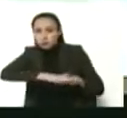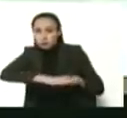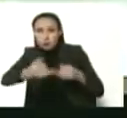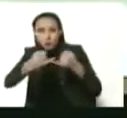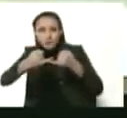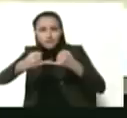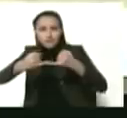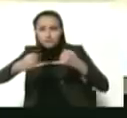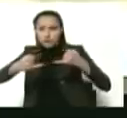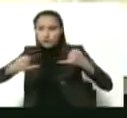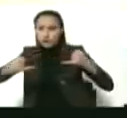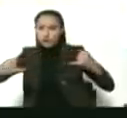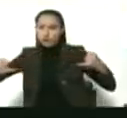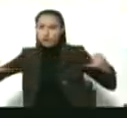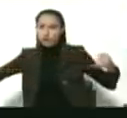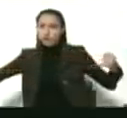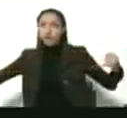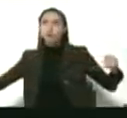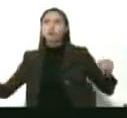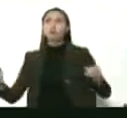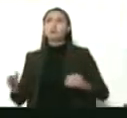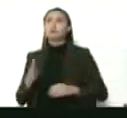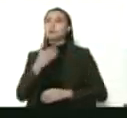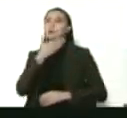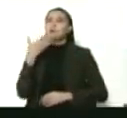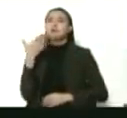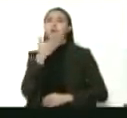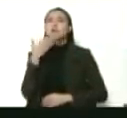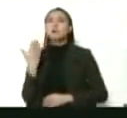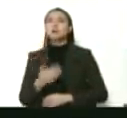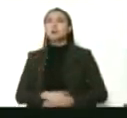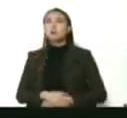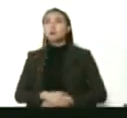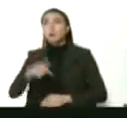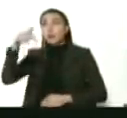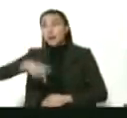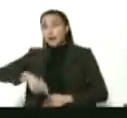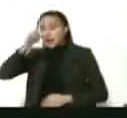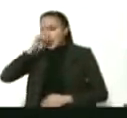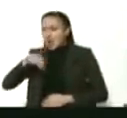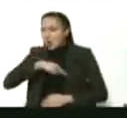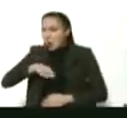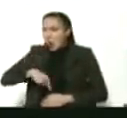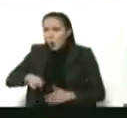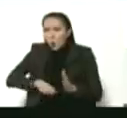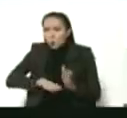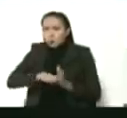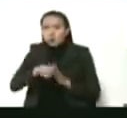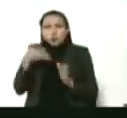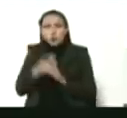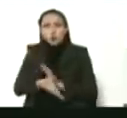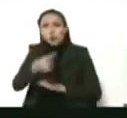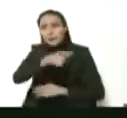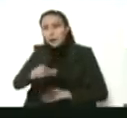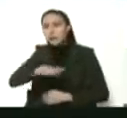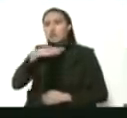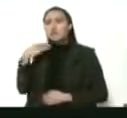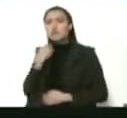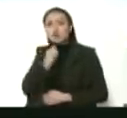línea descendente. Durante este año hemos venido aumentando semanalmente el número de casos